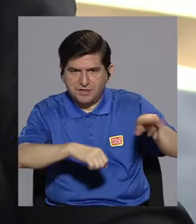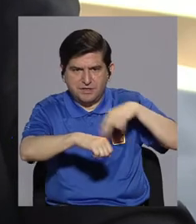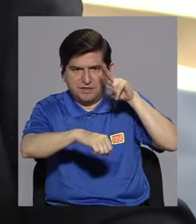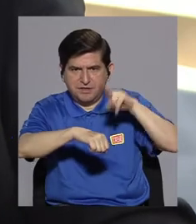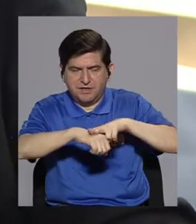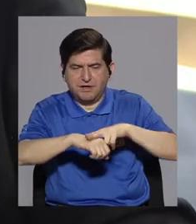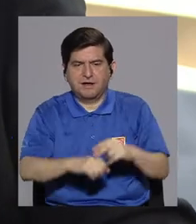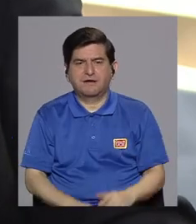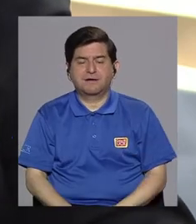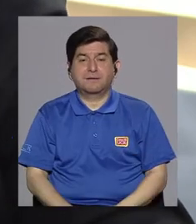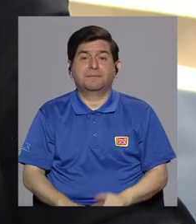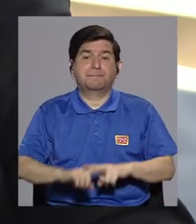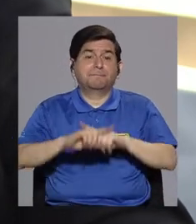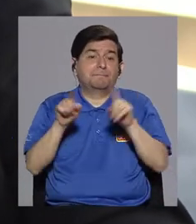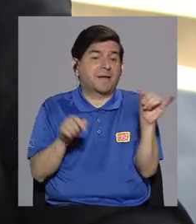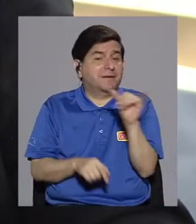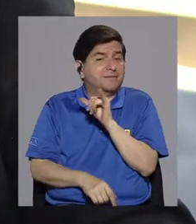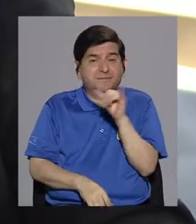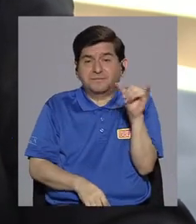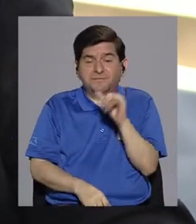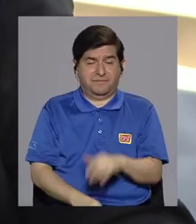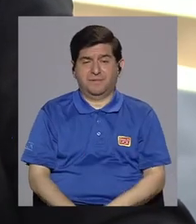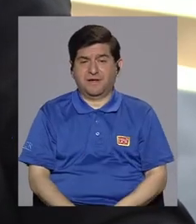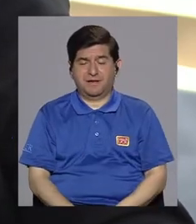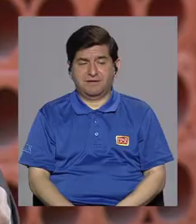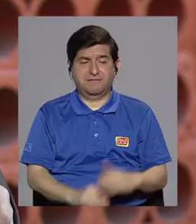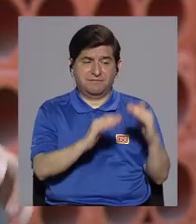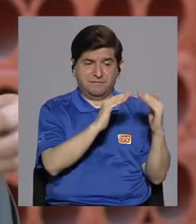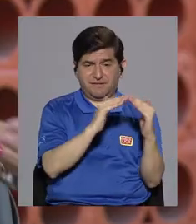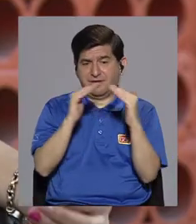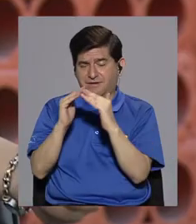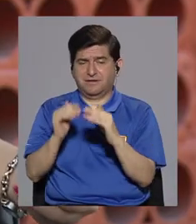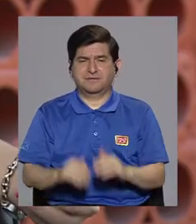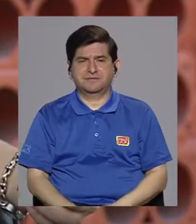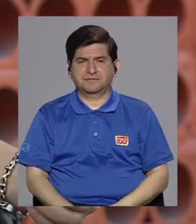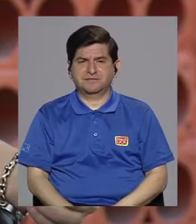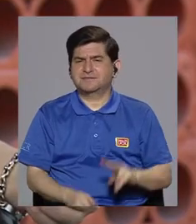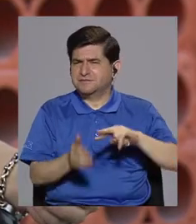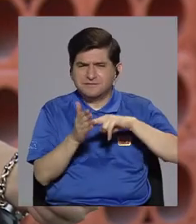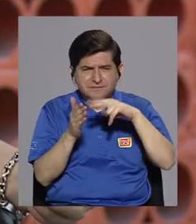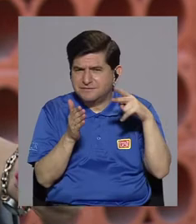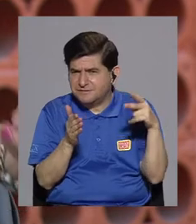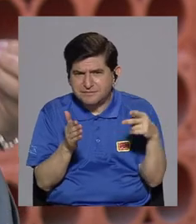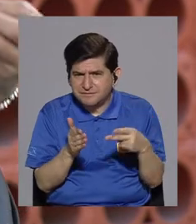nacionales, pero también a nivel doméstico. Perdón, es entonces